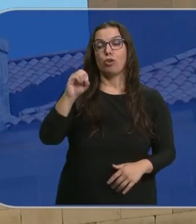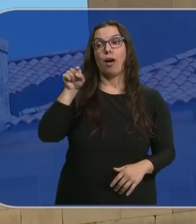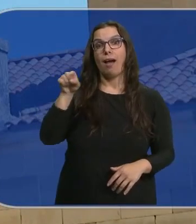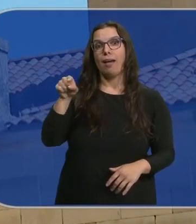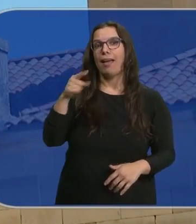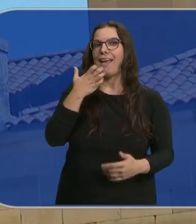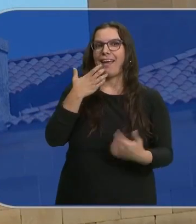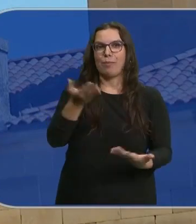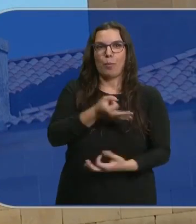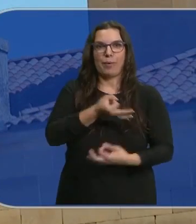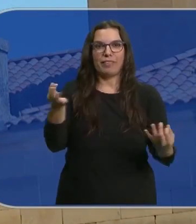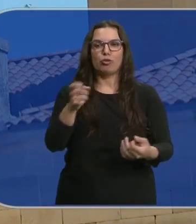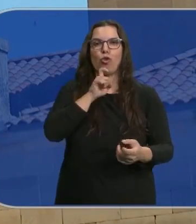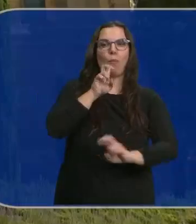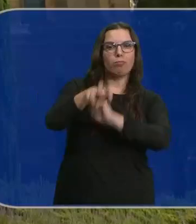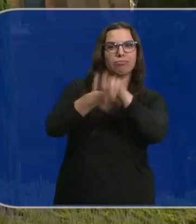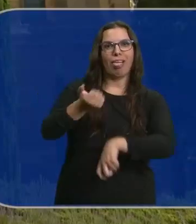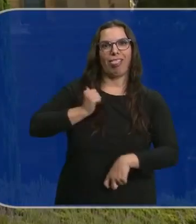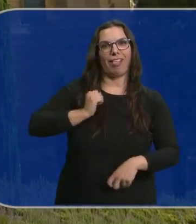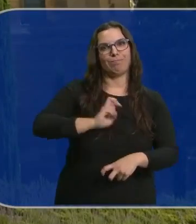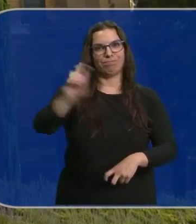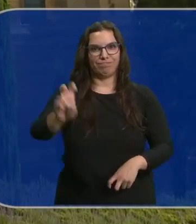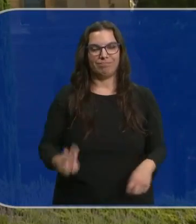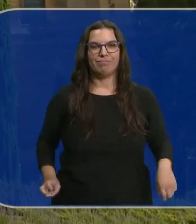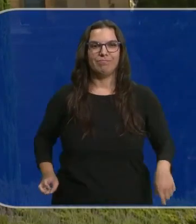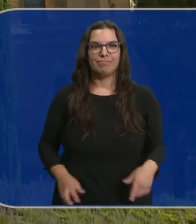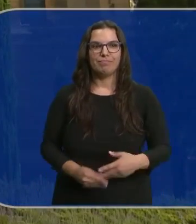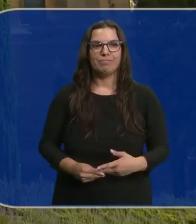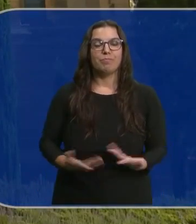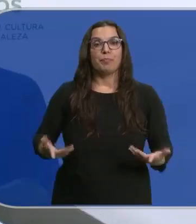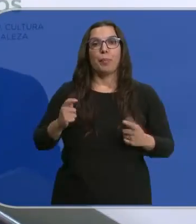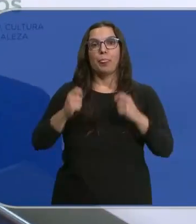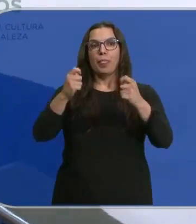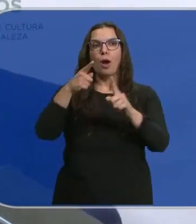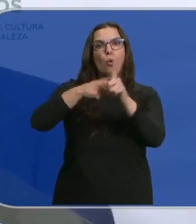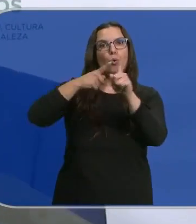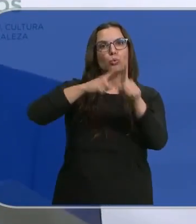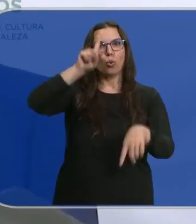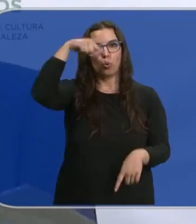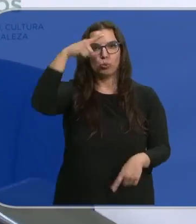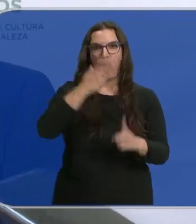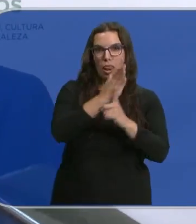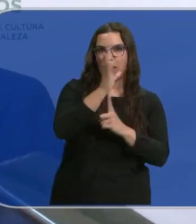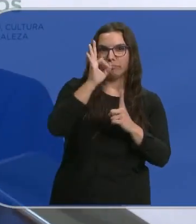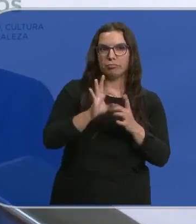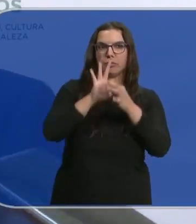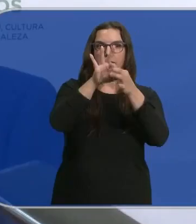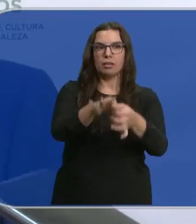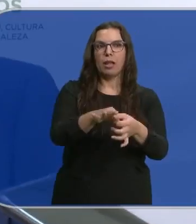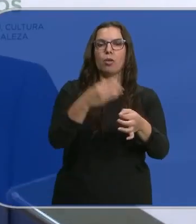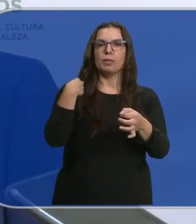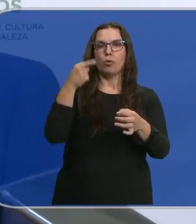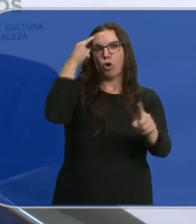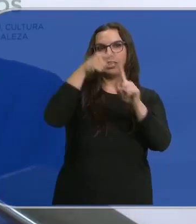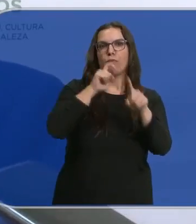Silos, es un buen ejemplo de cómo rehabilitar este patrimonio monástico. Dotándole de un uso cultural, por un lado, vinculado a los fines de la